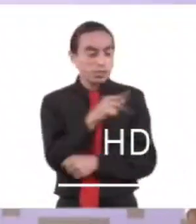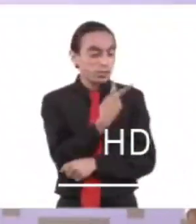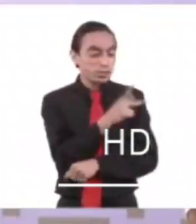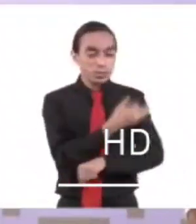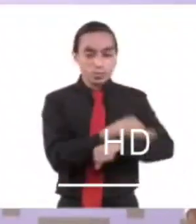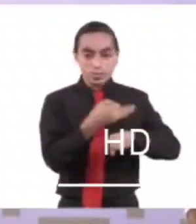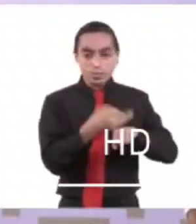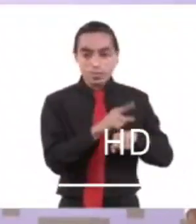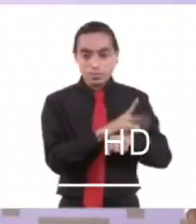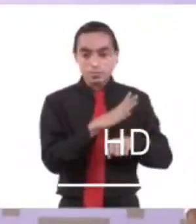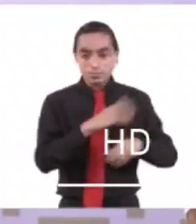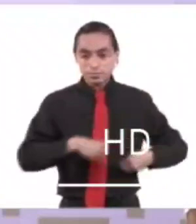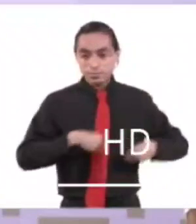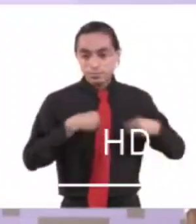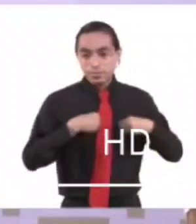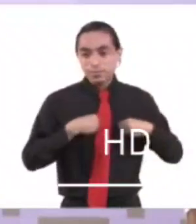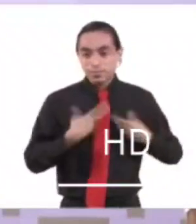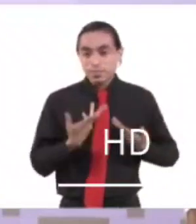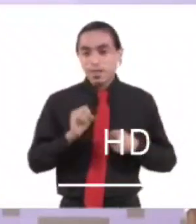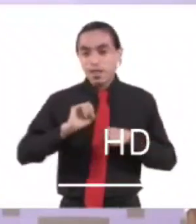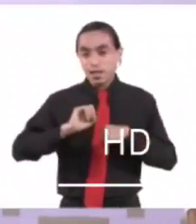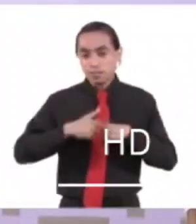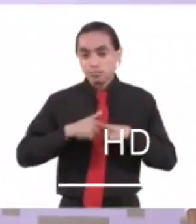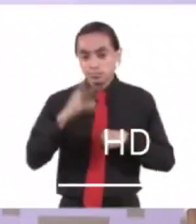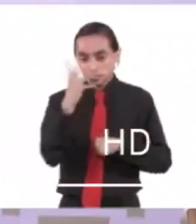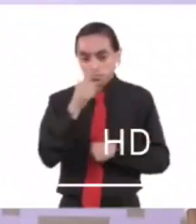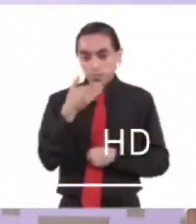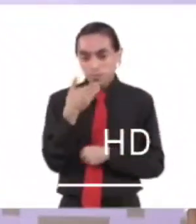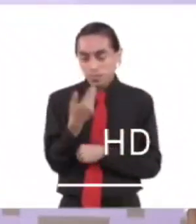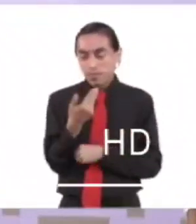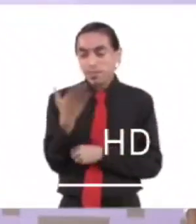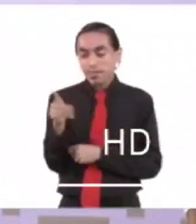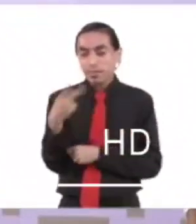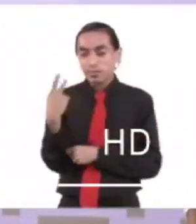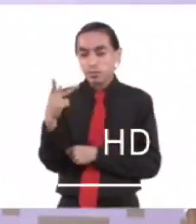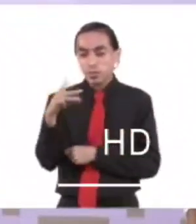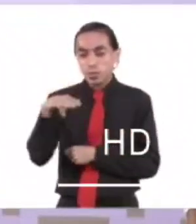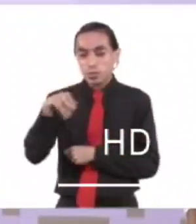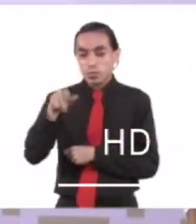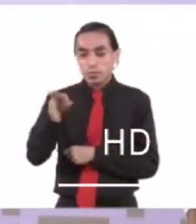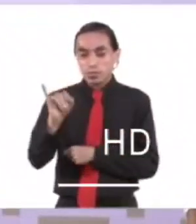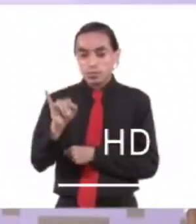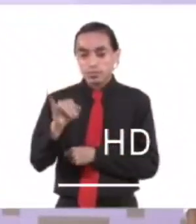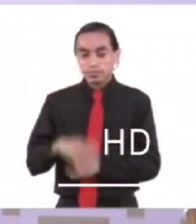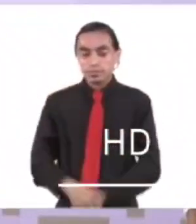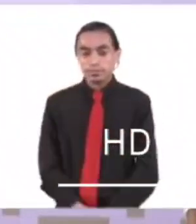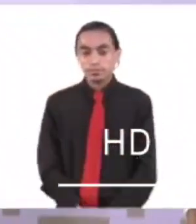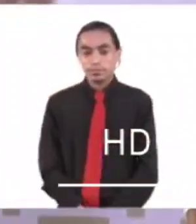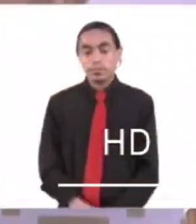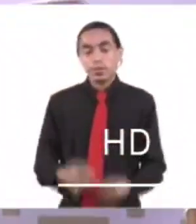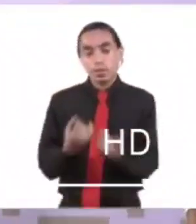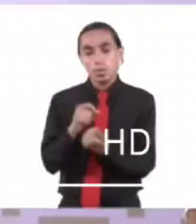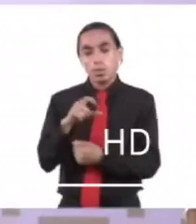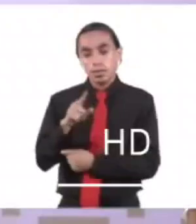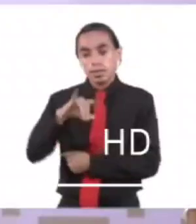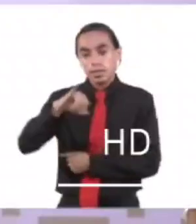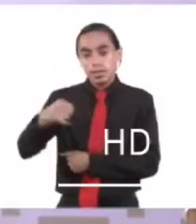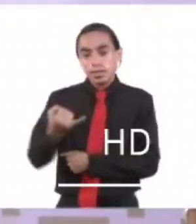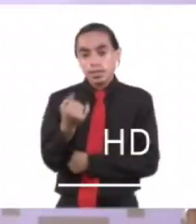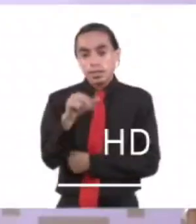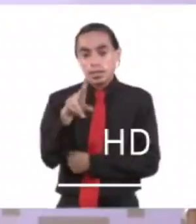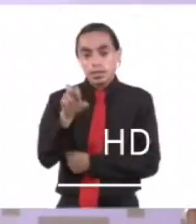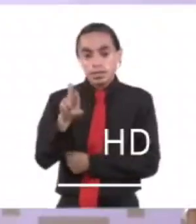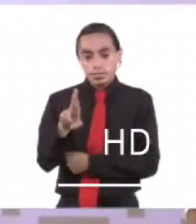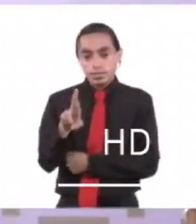y es un gesto muy entrañable de parte de Martí y por supuesto también de parte de Javier Hidalgo, que es